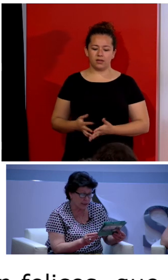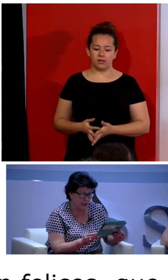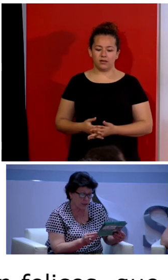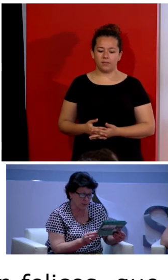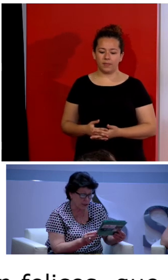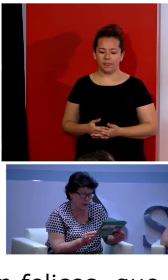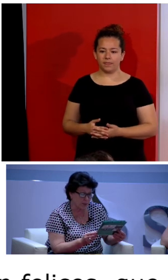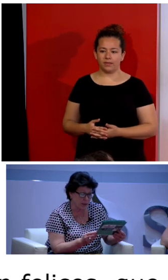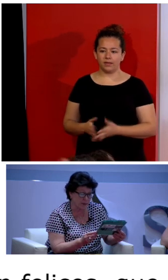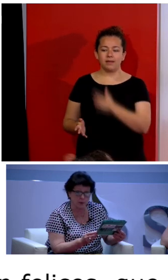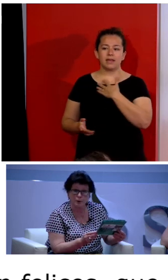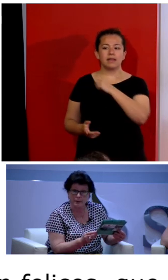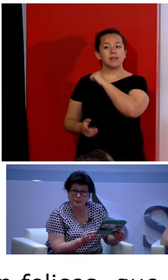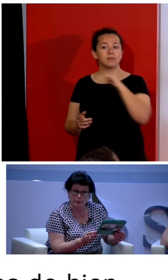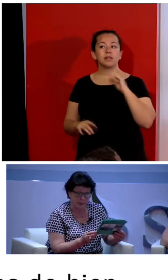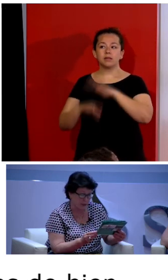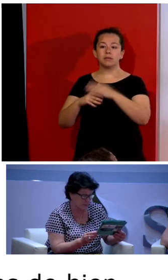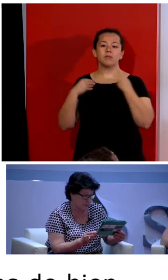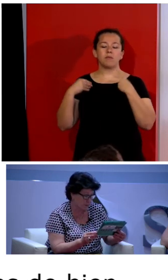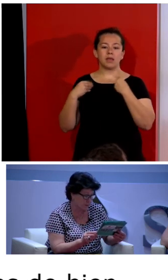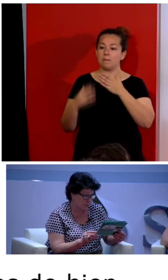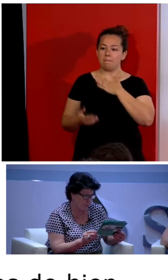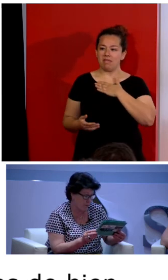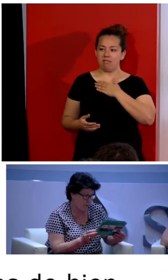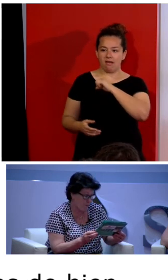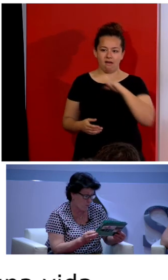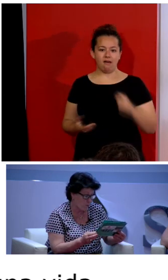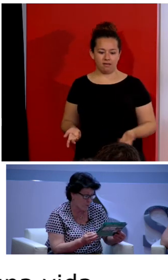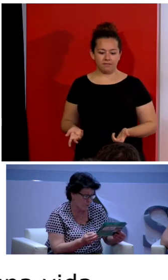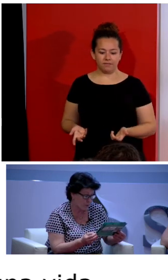que sean independientes para vivir una vida propia.